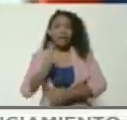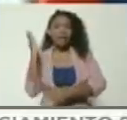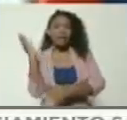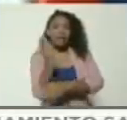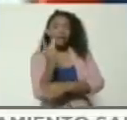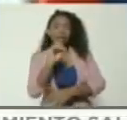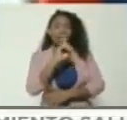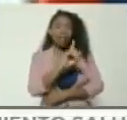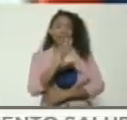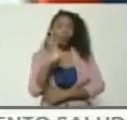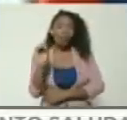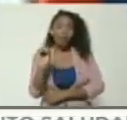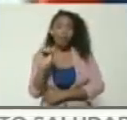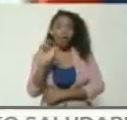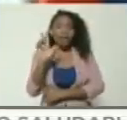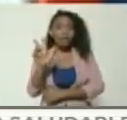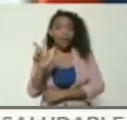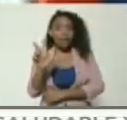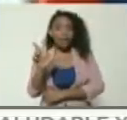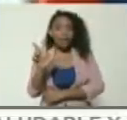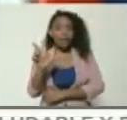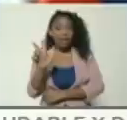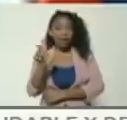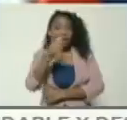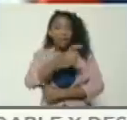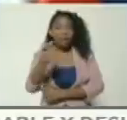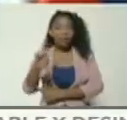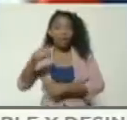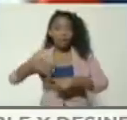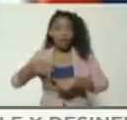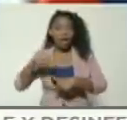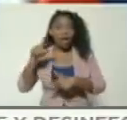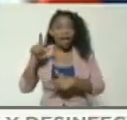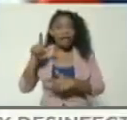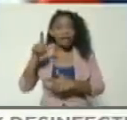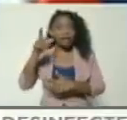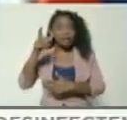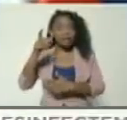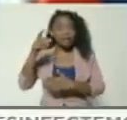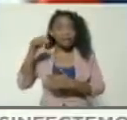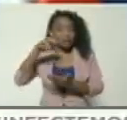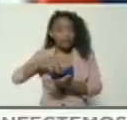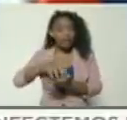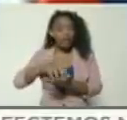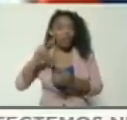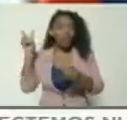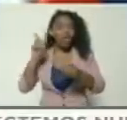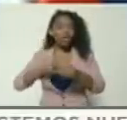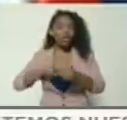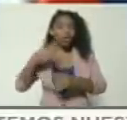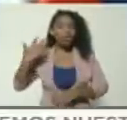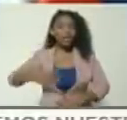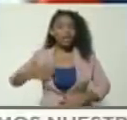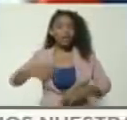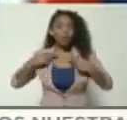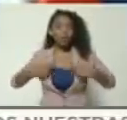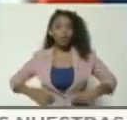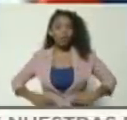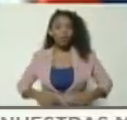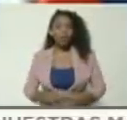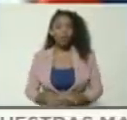de 153 agentes del Estado que lamentablemente violaron derechos